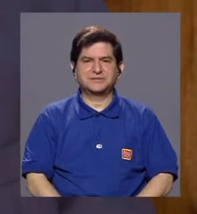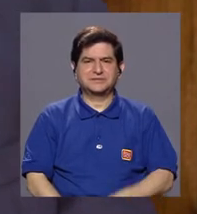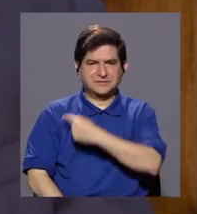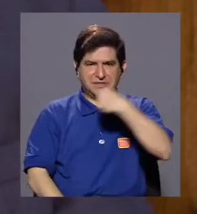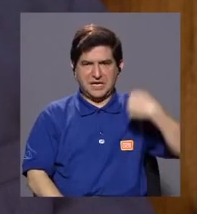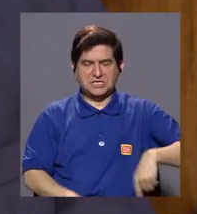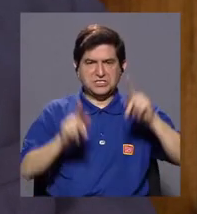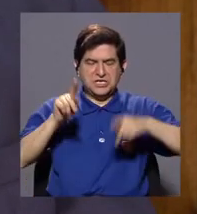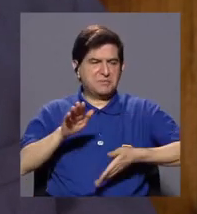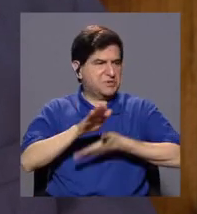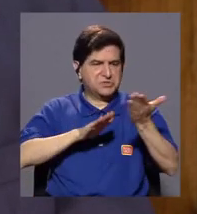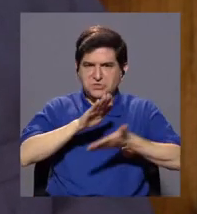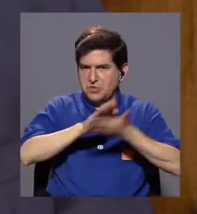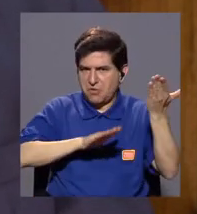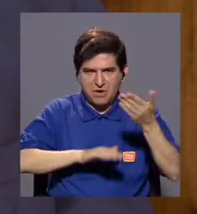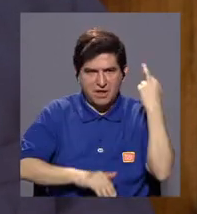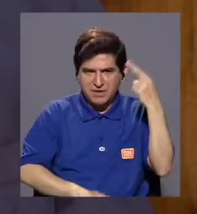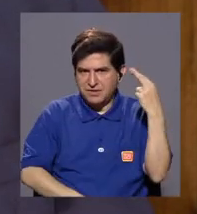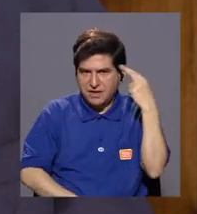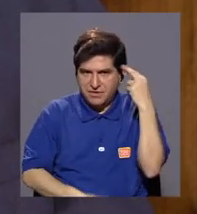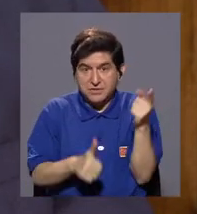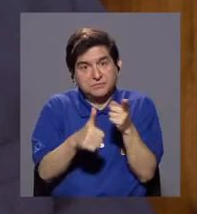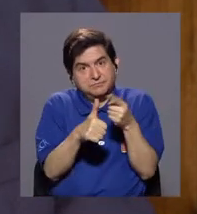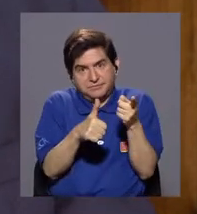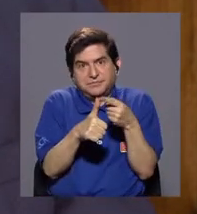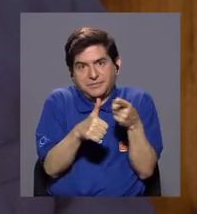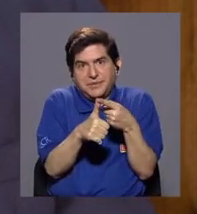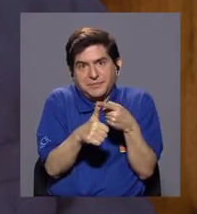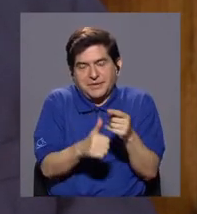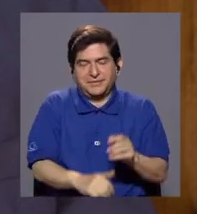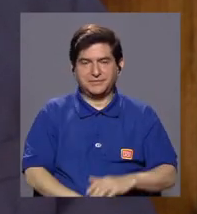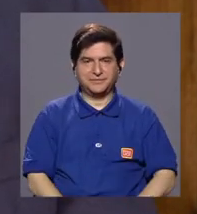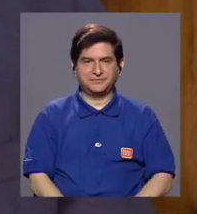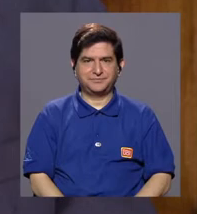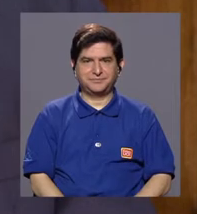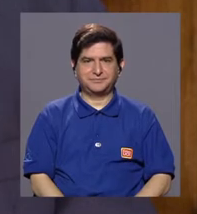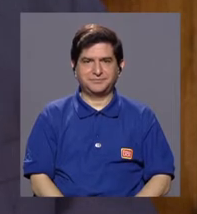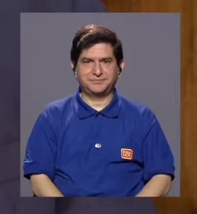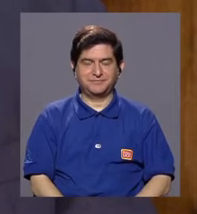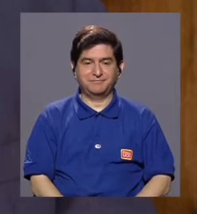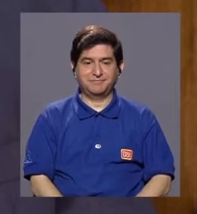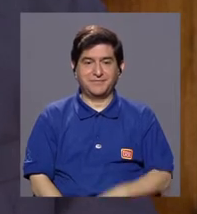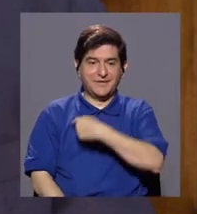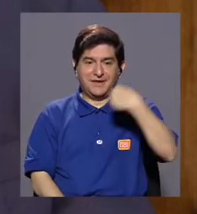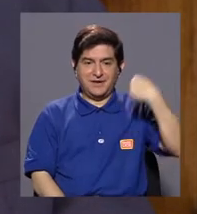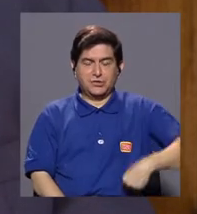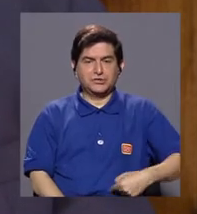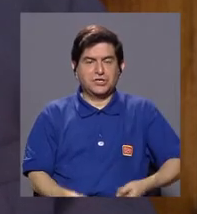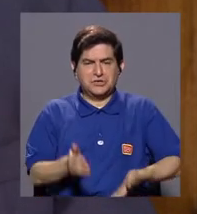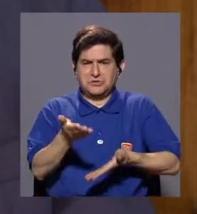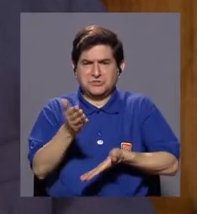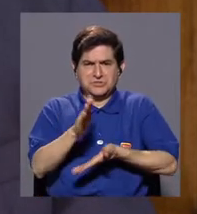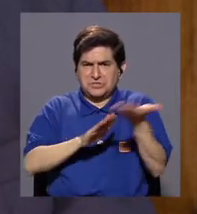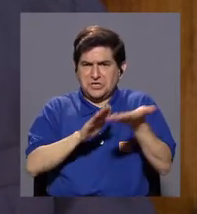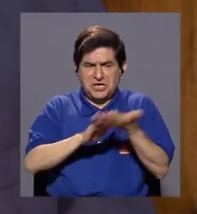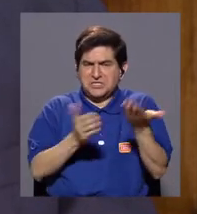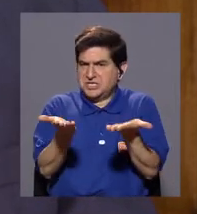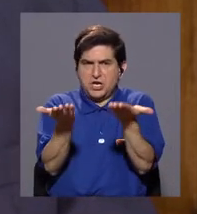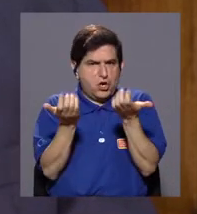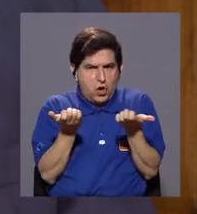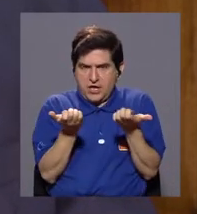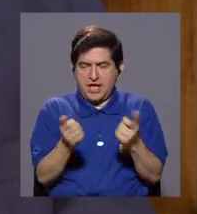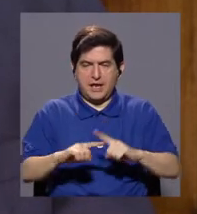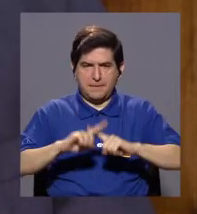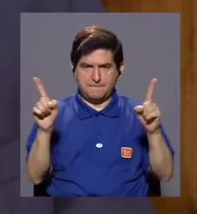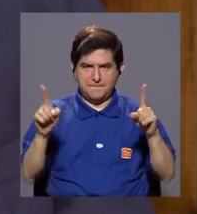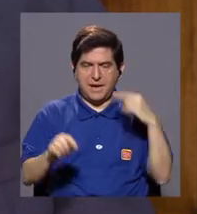no emigra la gente, primero porque los chinos no se quieren ir a otro lugar,